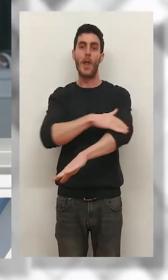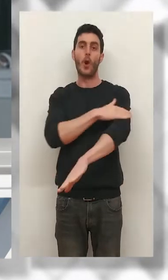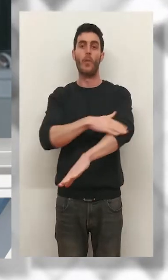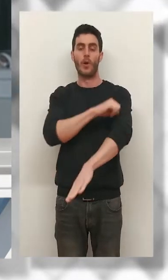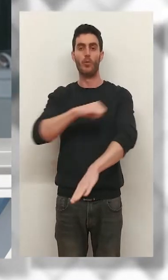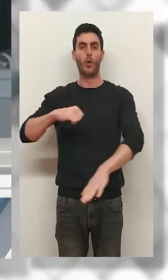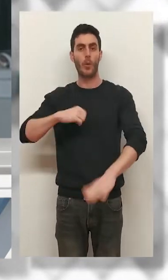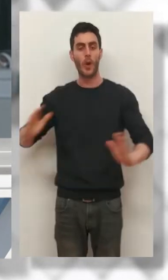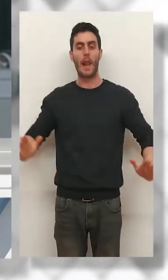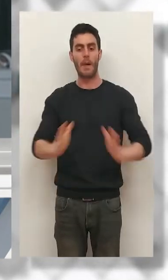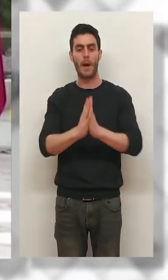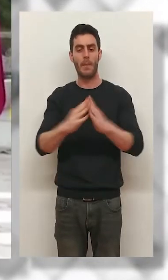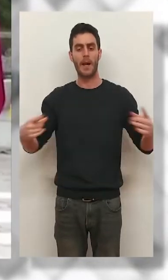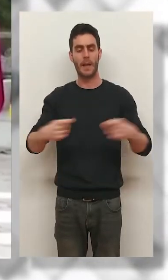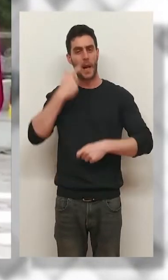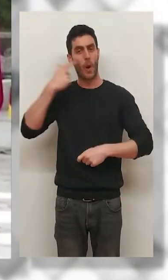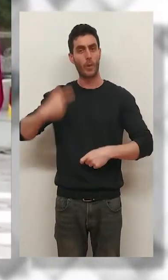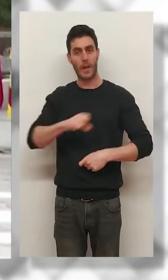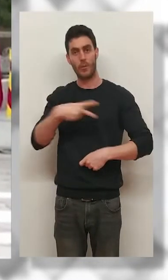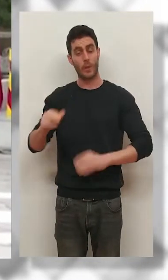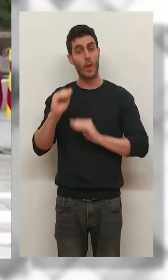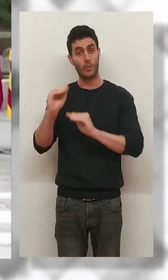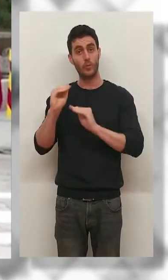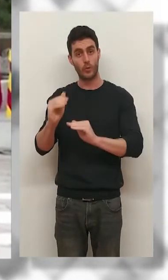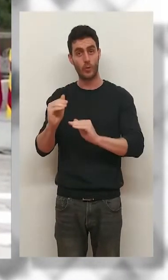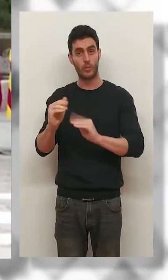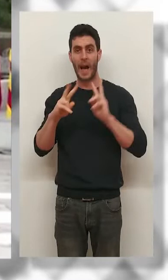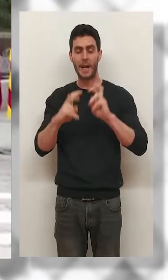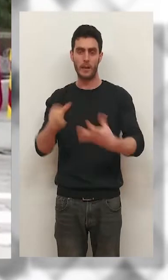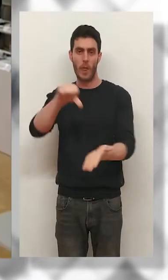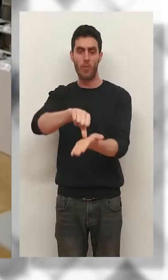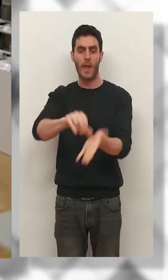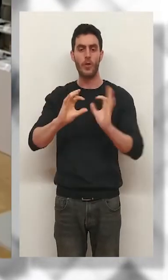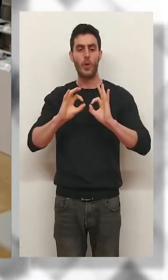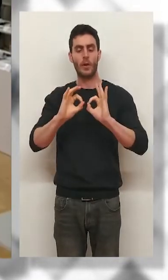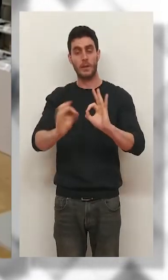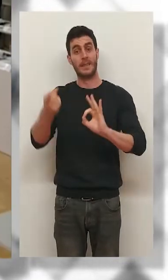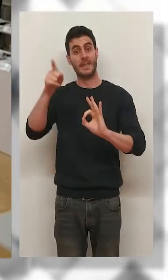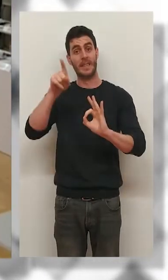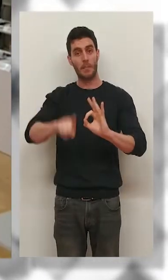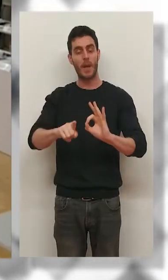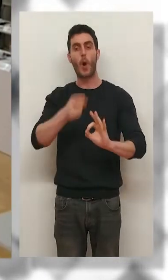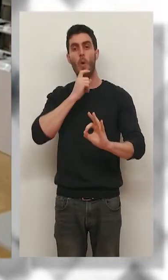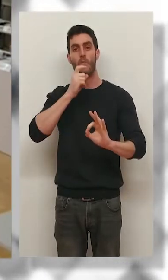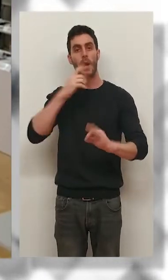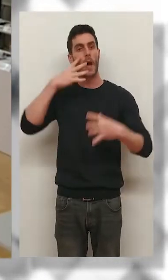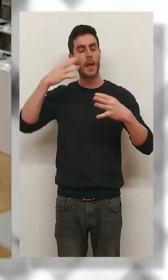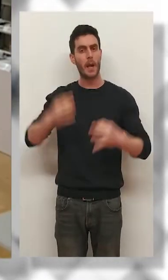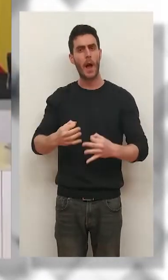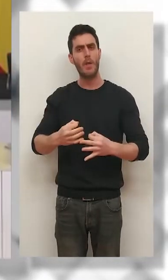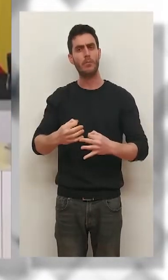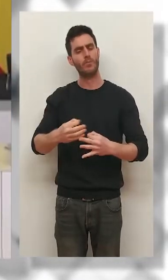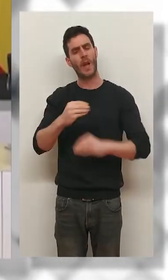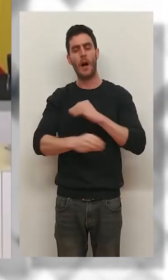ejecutivos autonómicos en La Palma, la guerra de Ucrania y sus consecuencias centraron el análisis. La unidad a la hora de afrontar la compleja realidad marcó